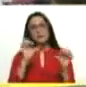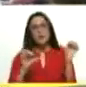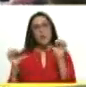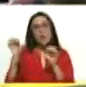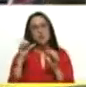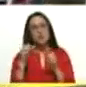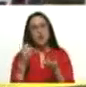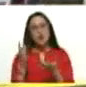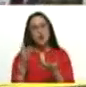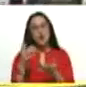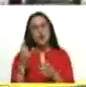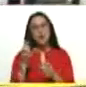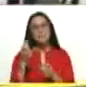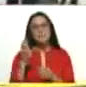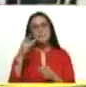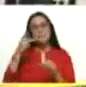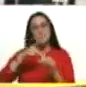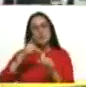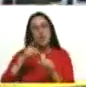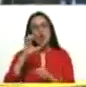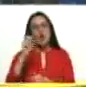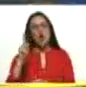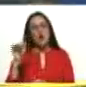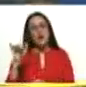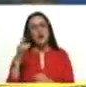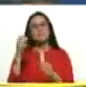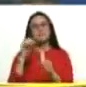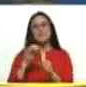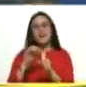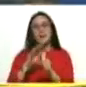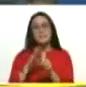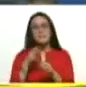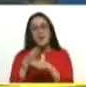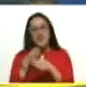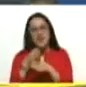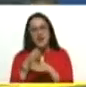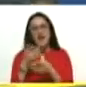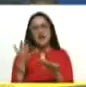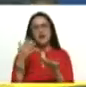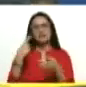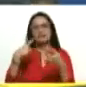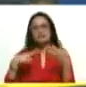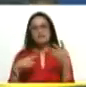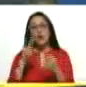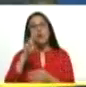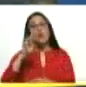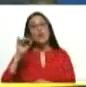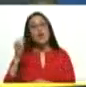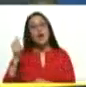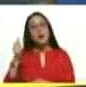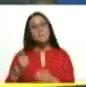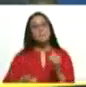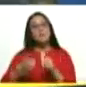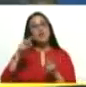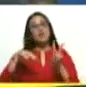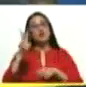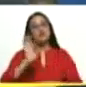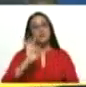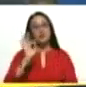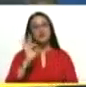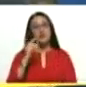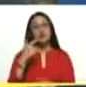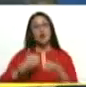orgánicos, coque de petróleo, productos ferrosos, maderas, aluminio y urea representaron un incremento del 12% con respecto al